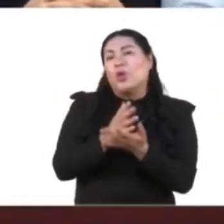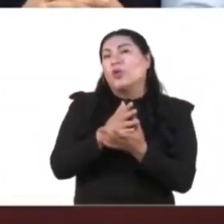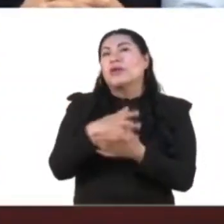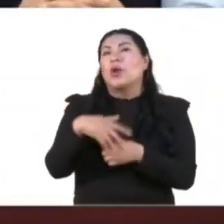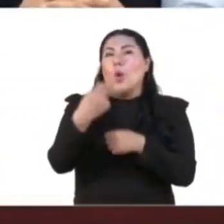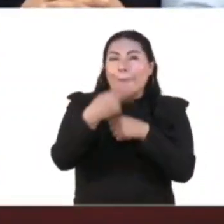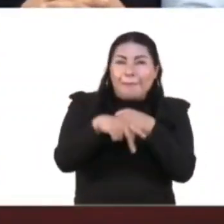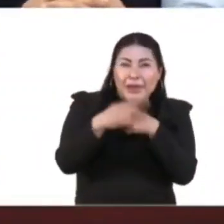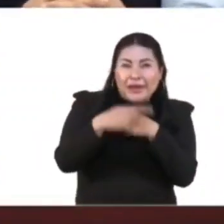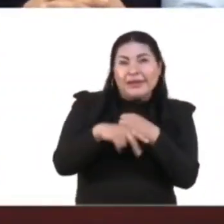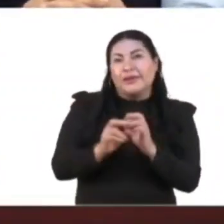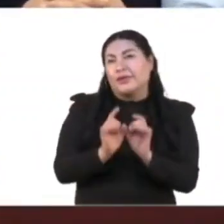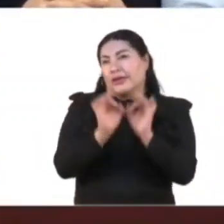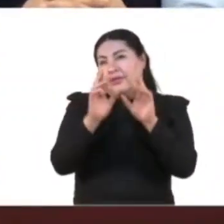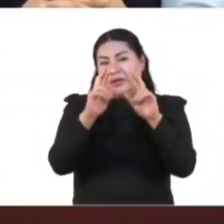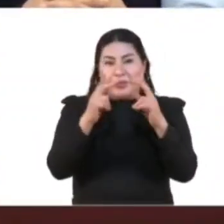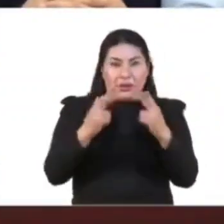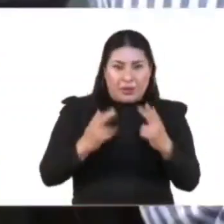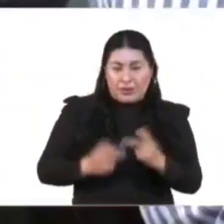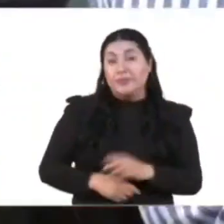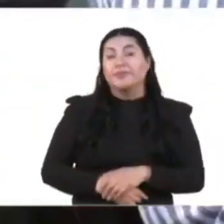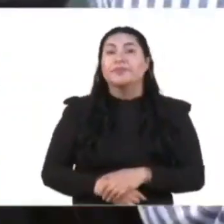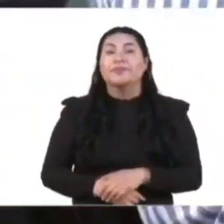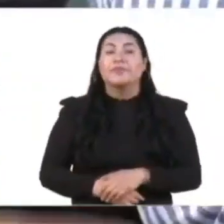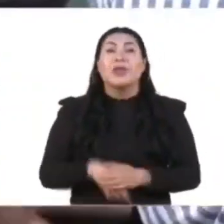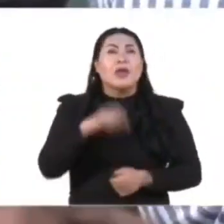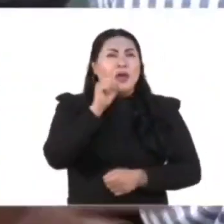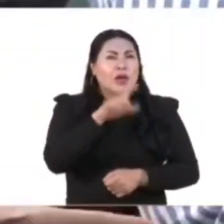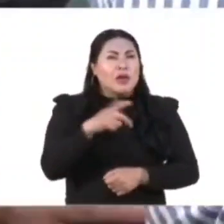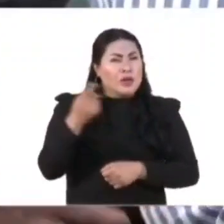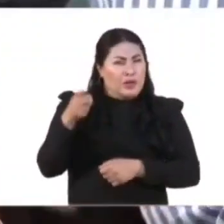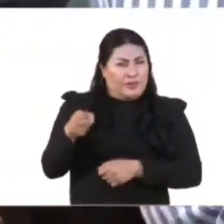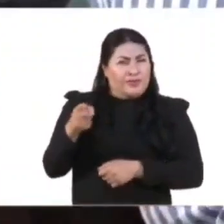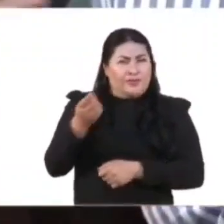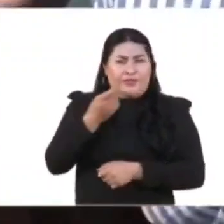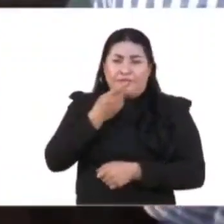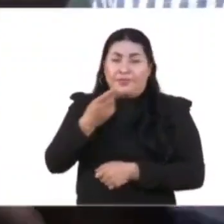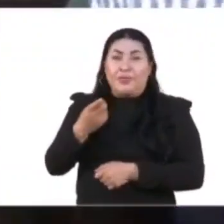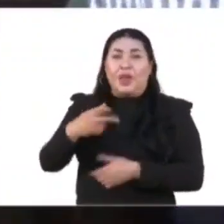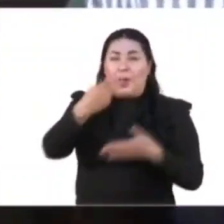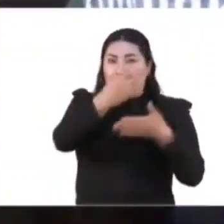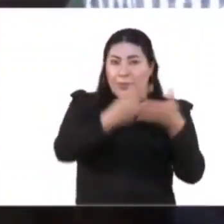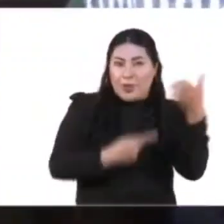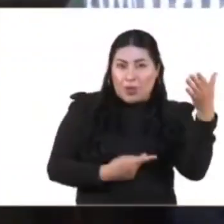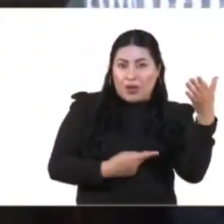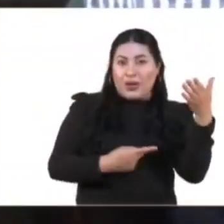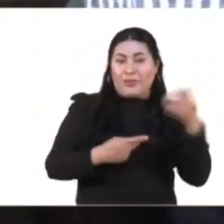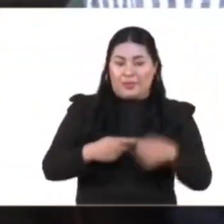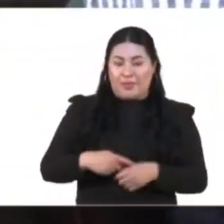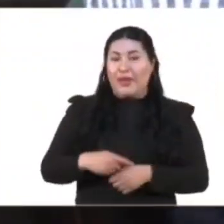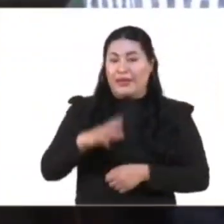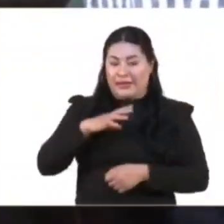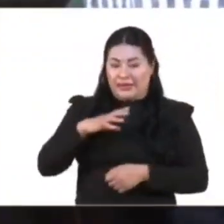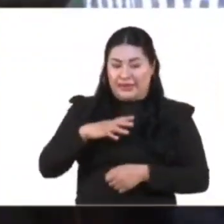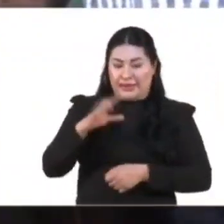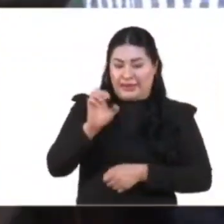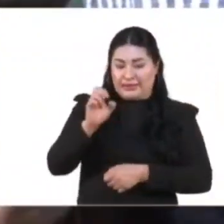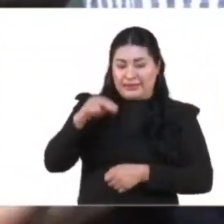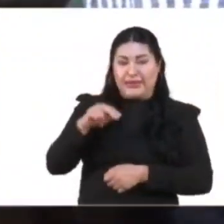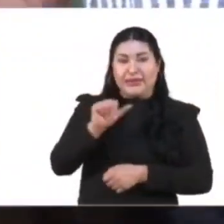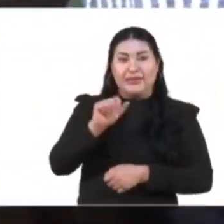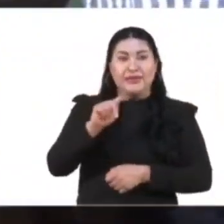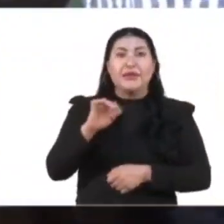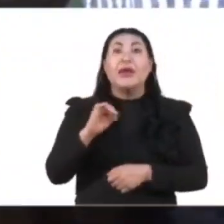de que ocurra un colapso. Y también mencionaba, doctora, que el programa Céntica que maneja la DIP ahora va a ser